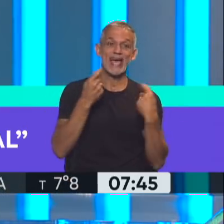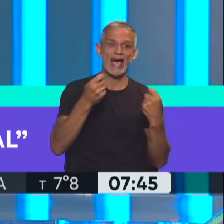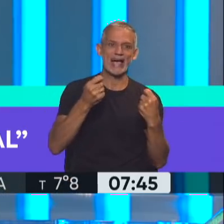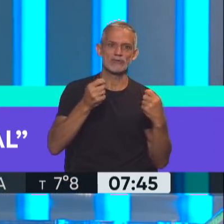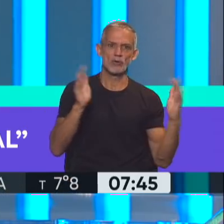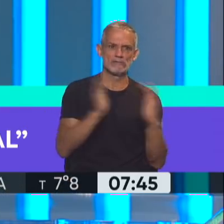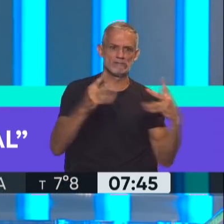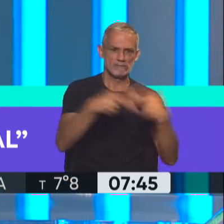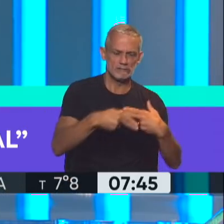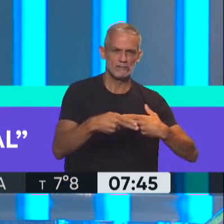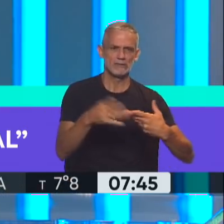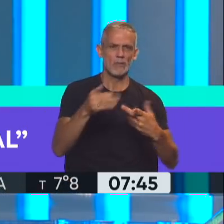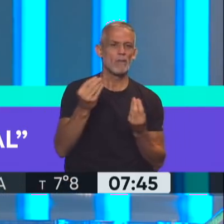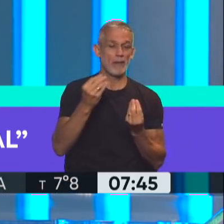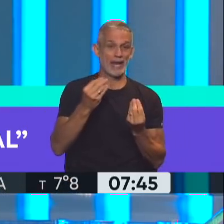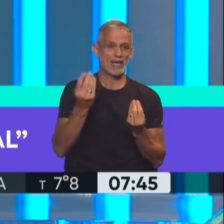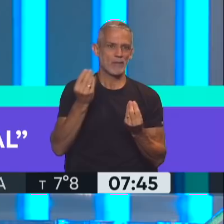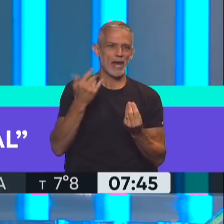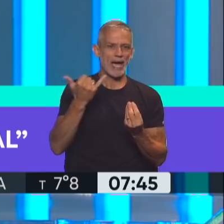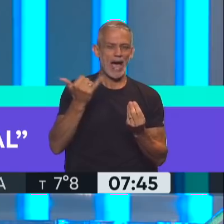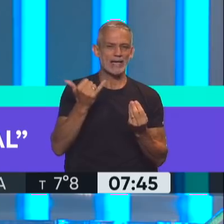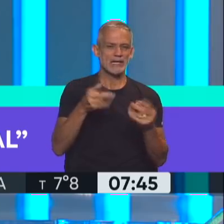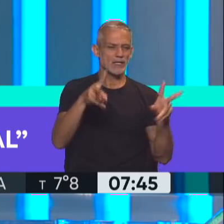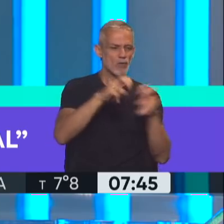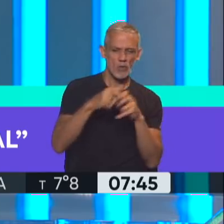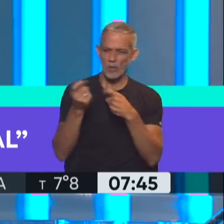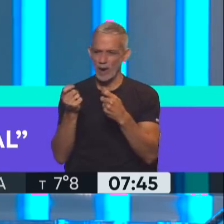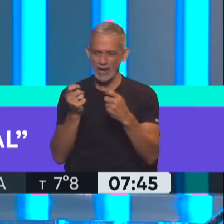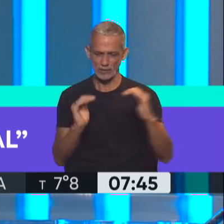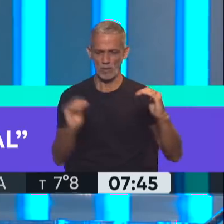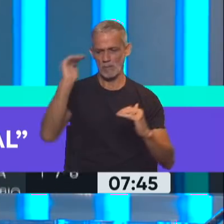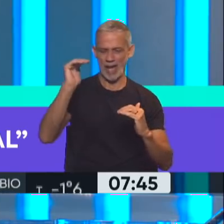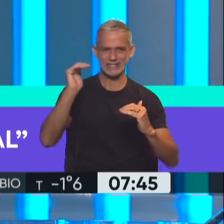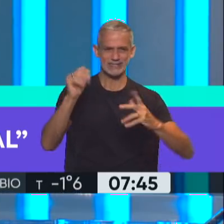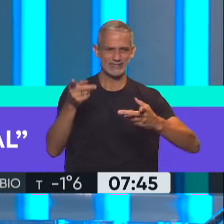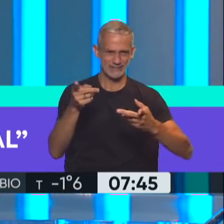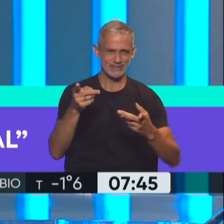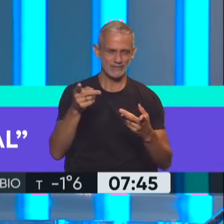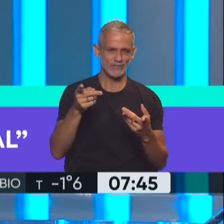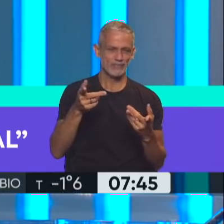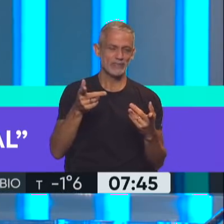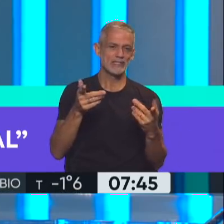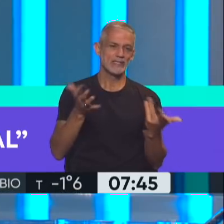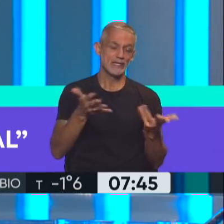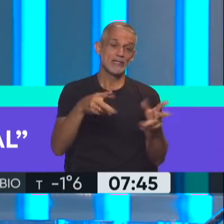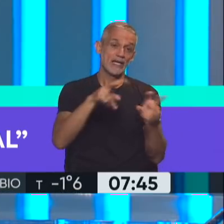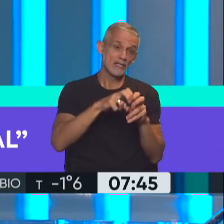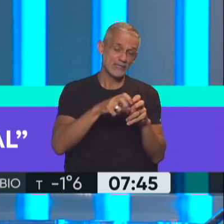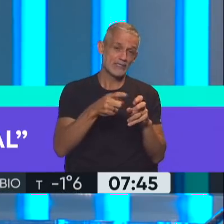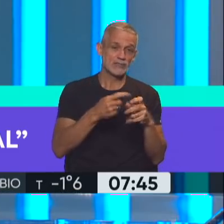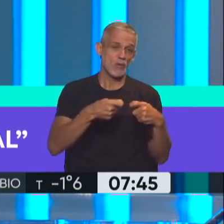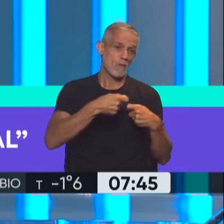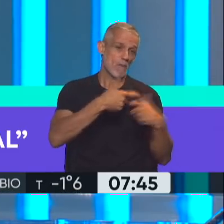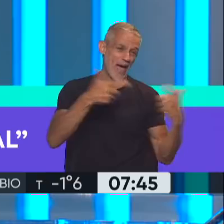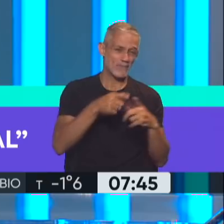público porque para que logres un superávit en sus cuentas no que tus ingresos sean mayores a tus gastos a nivel estatal